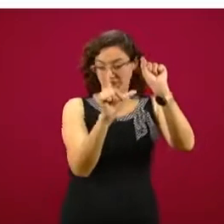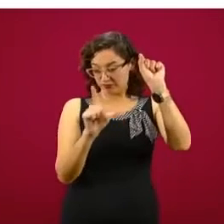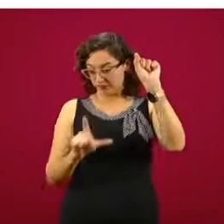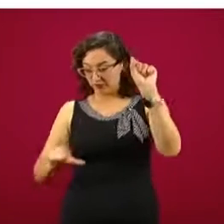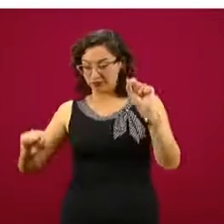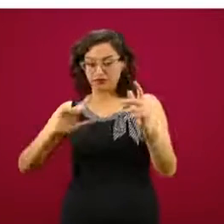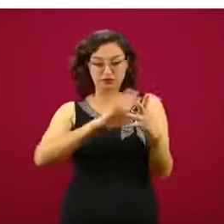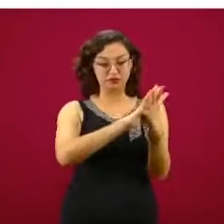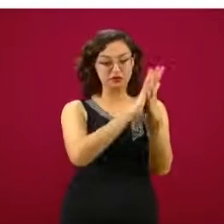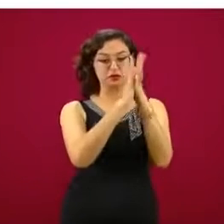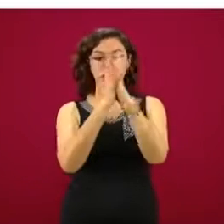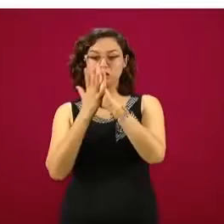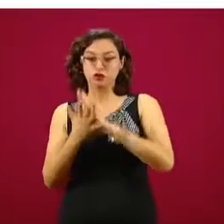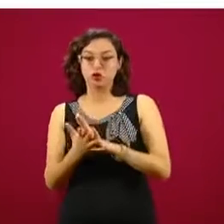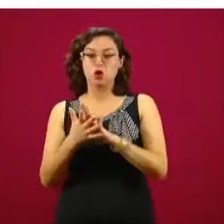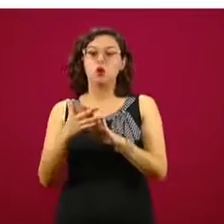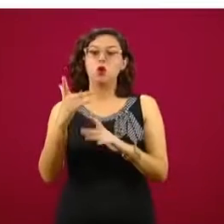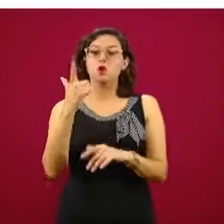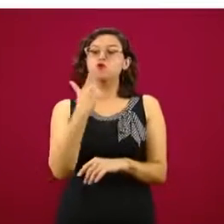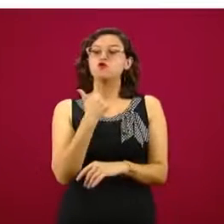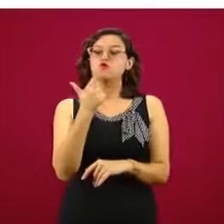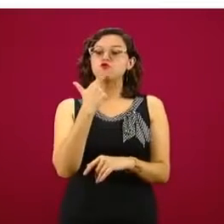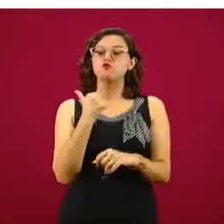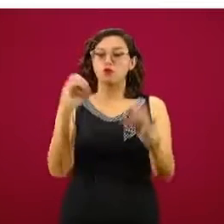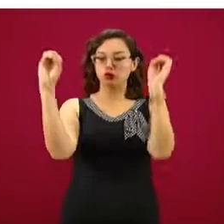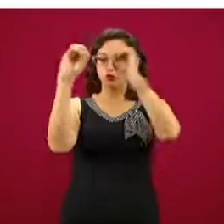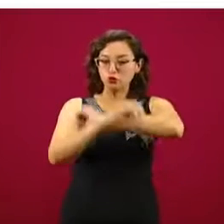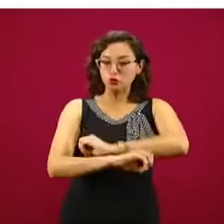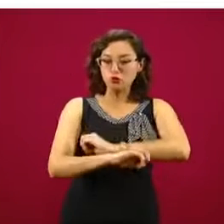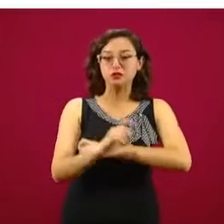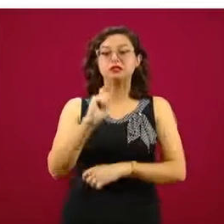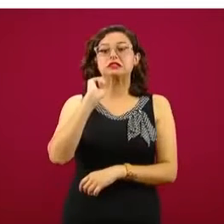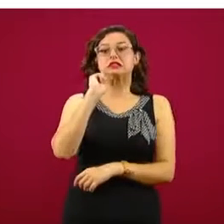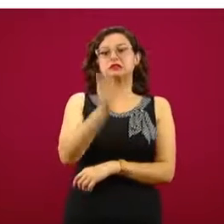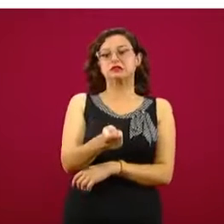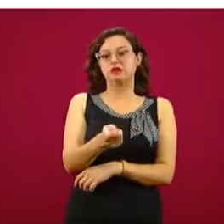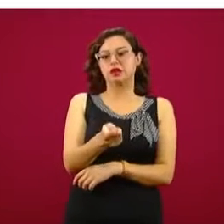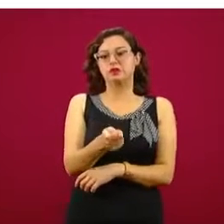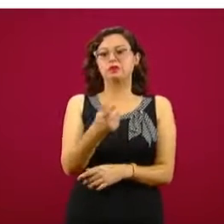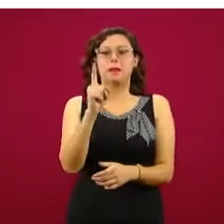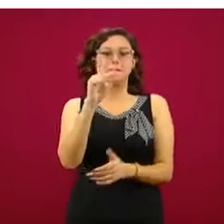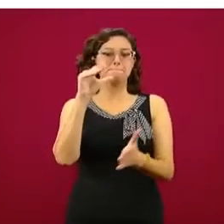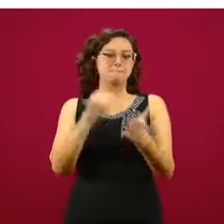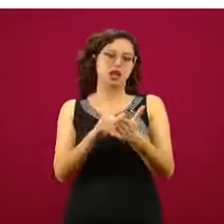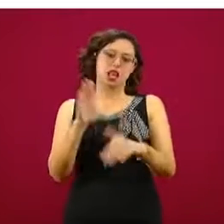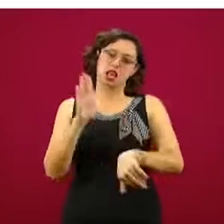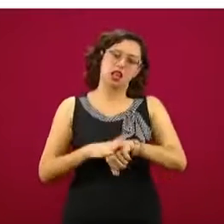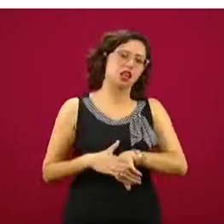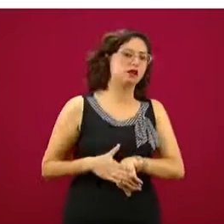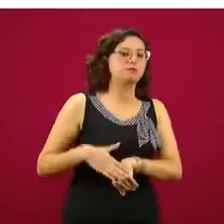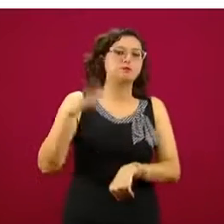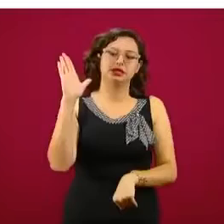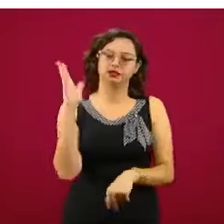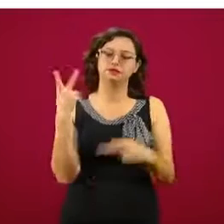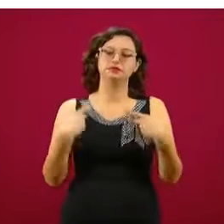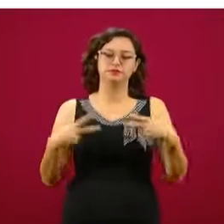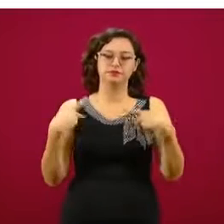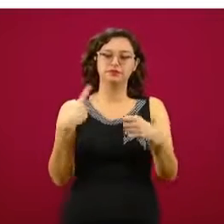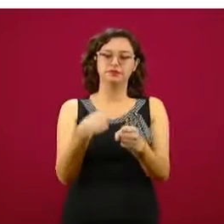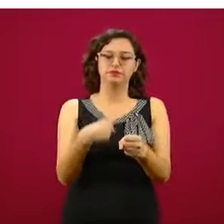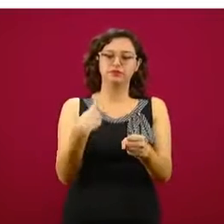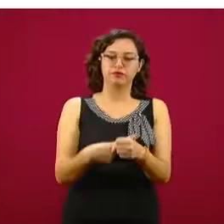color más oscuro que representa el estar prácticamente ya por encima de los 1,000 casos. Si lo vemos en la